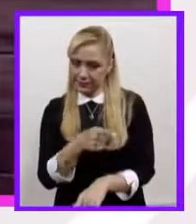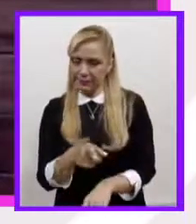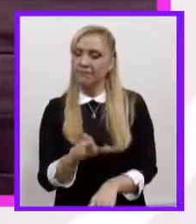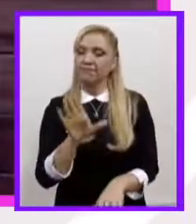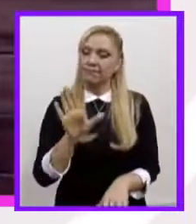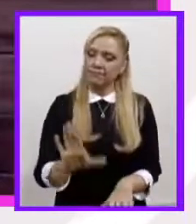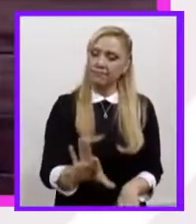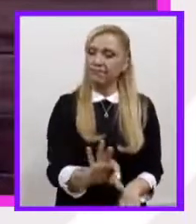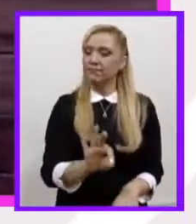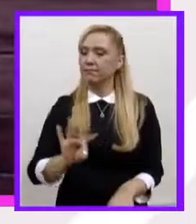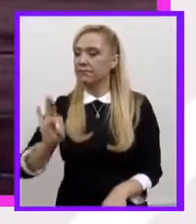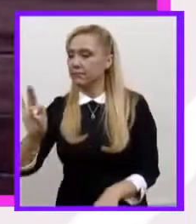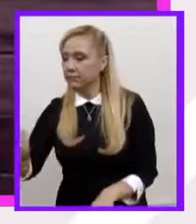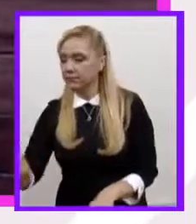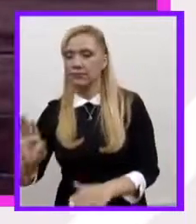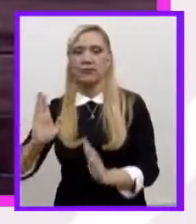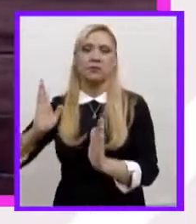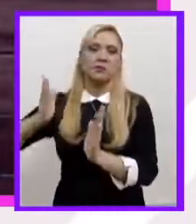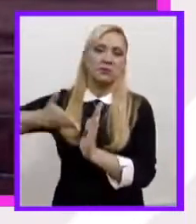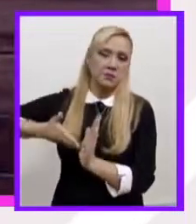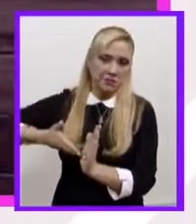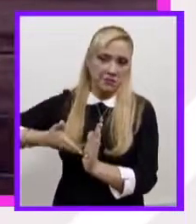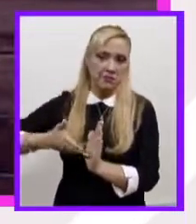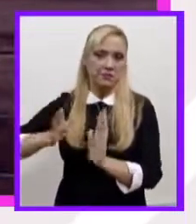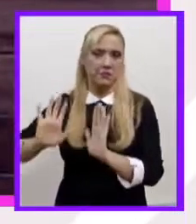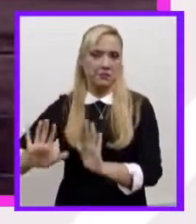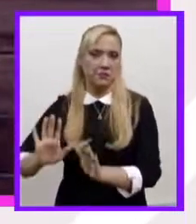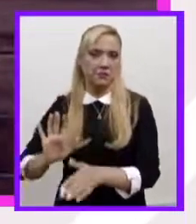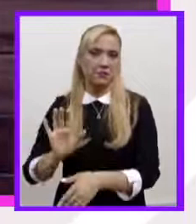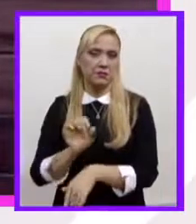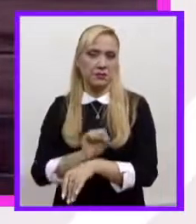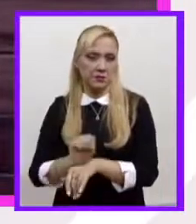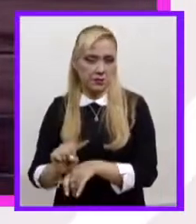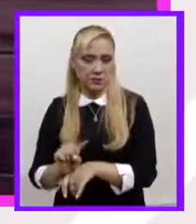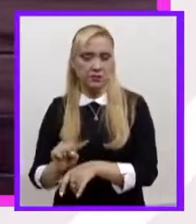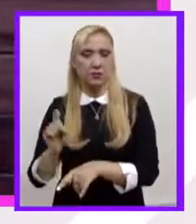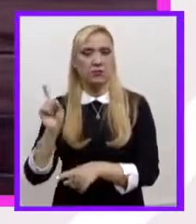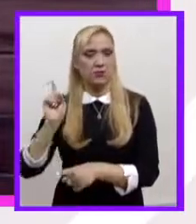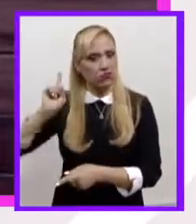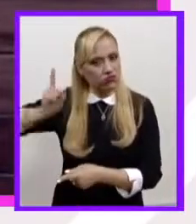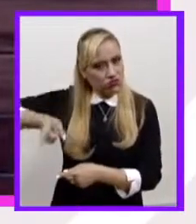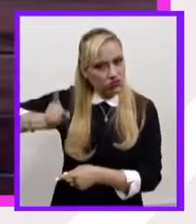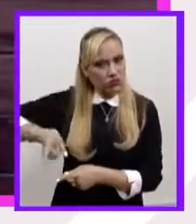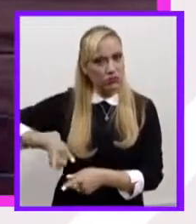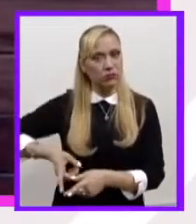y los victimarios de las agencias ejecutivas para llevar a cabo,